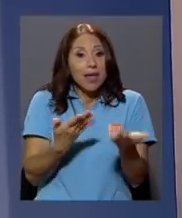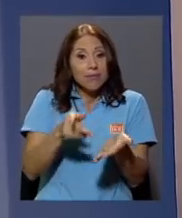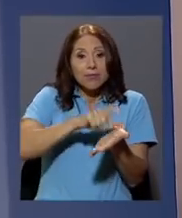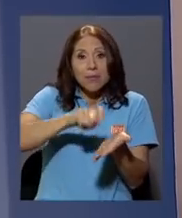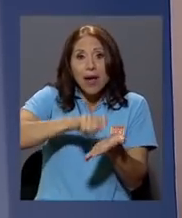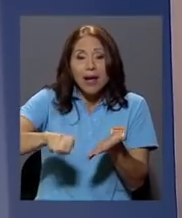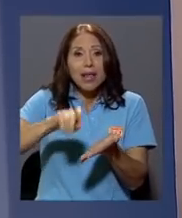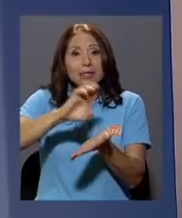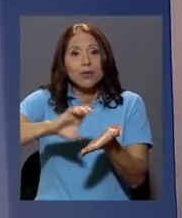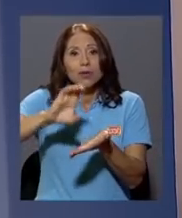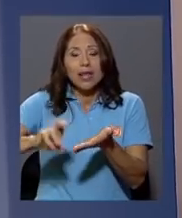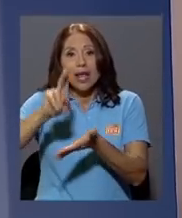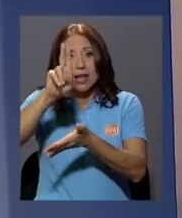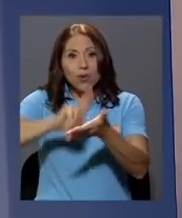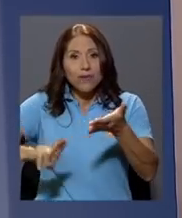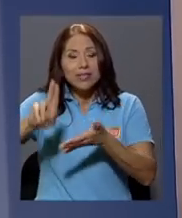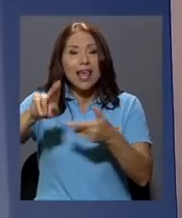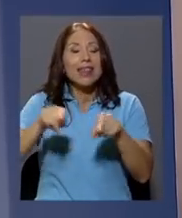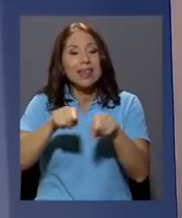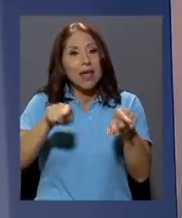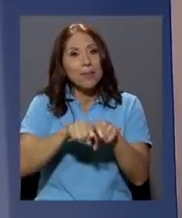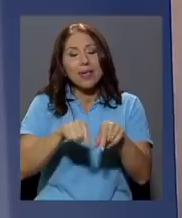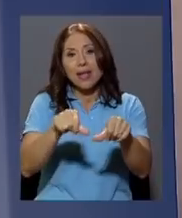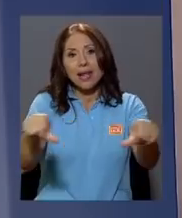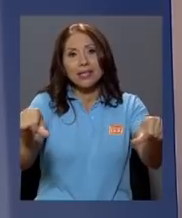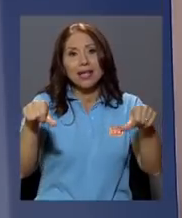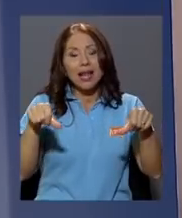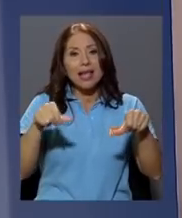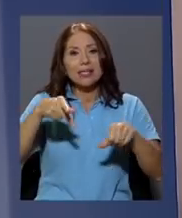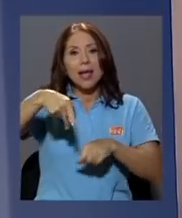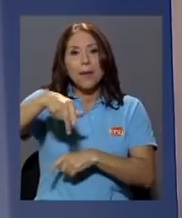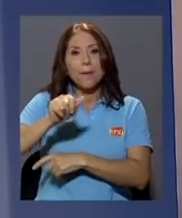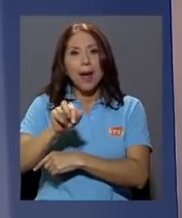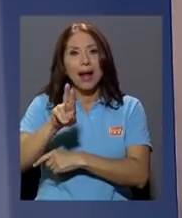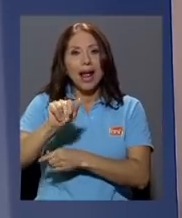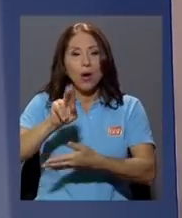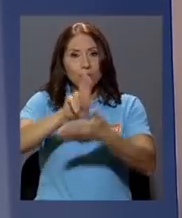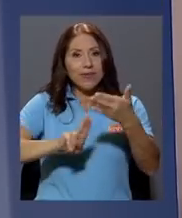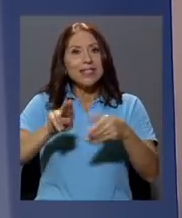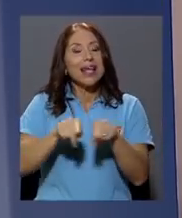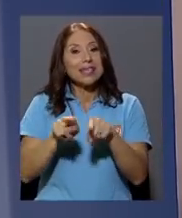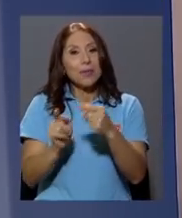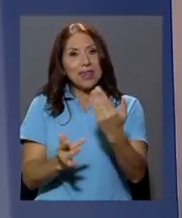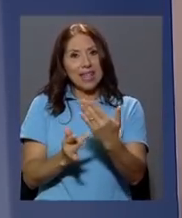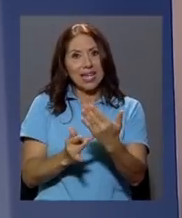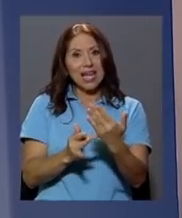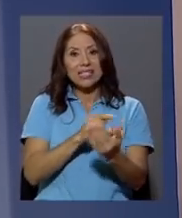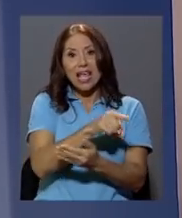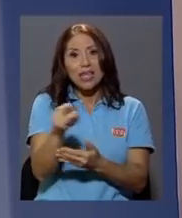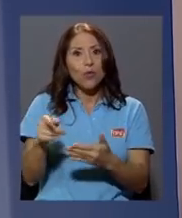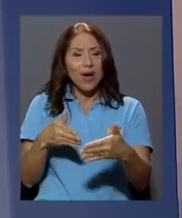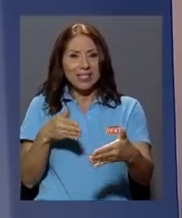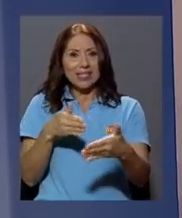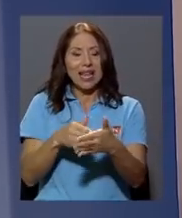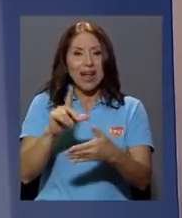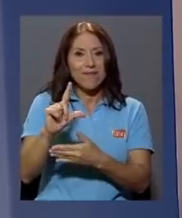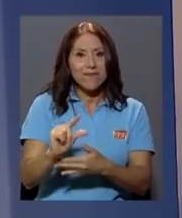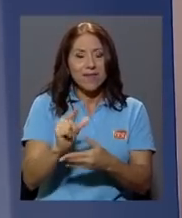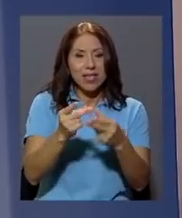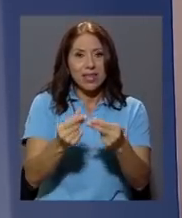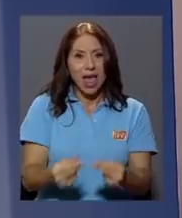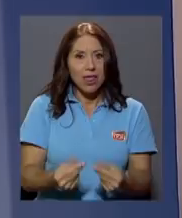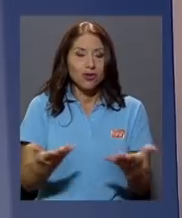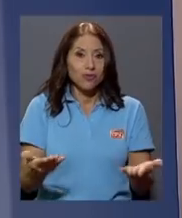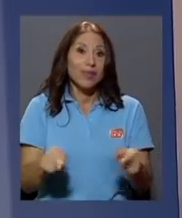recibió en primaria, secundaria y en la universidad, y también en las áreas parauniversitarias y hasta técnicas que van a ser afectadas, por supuesto,